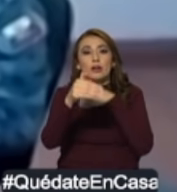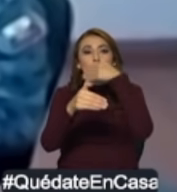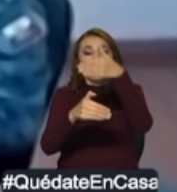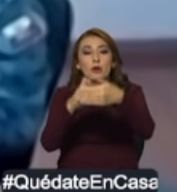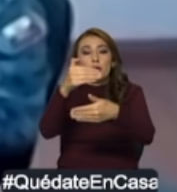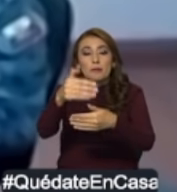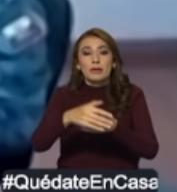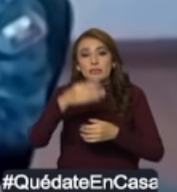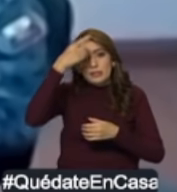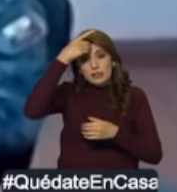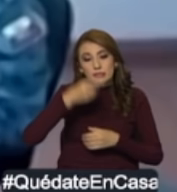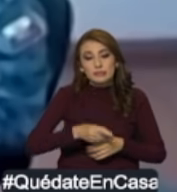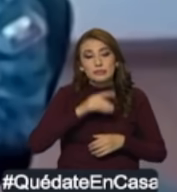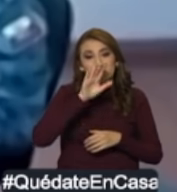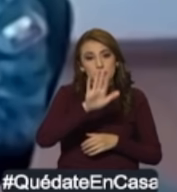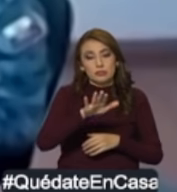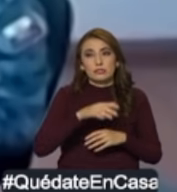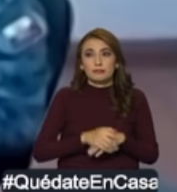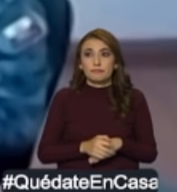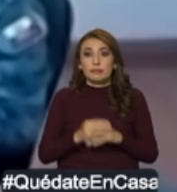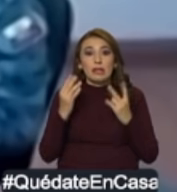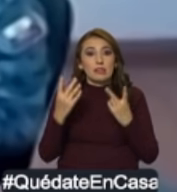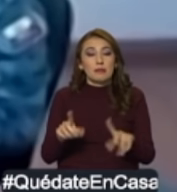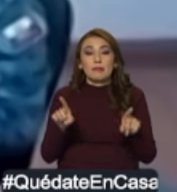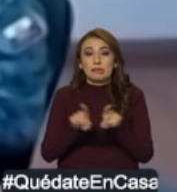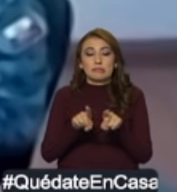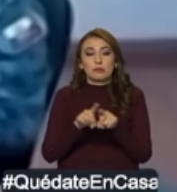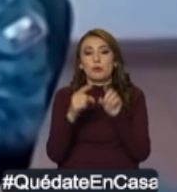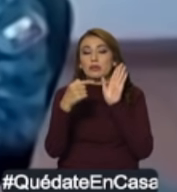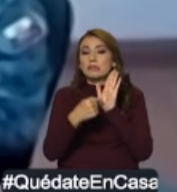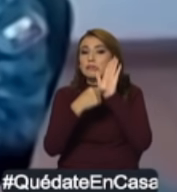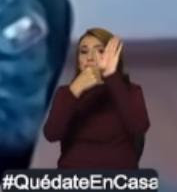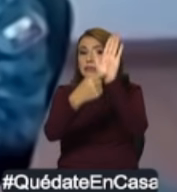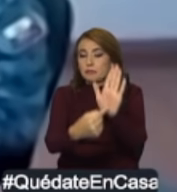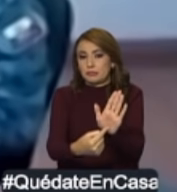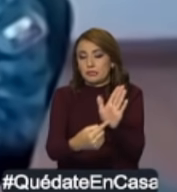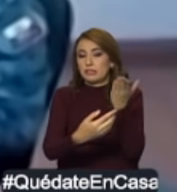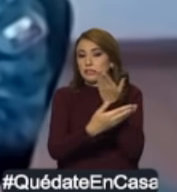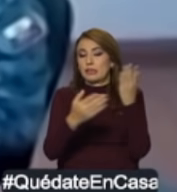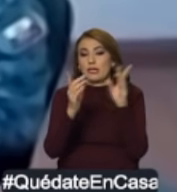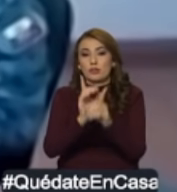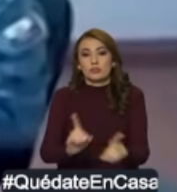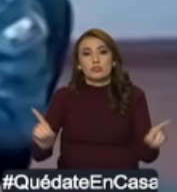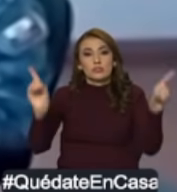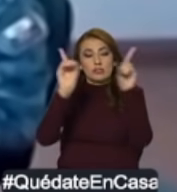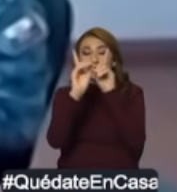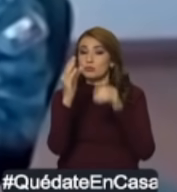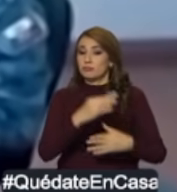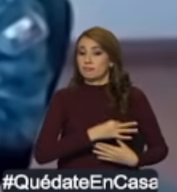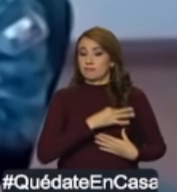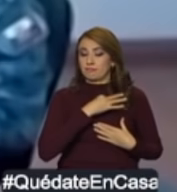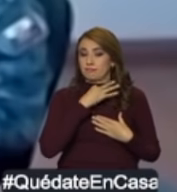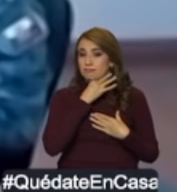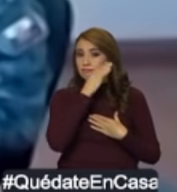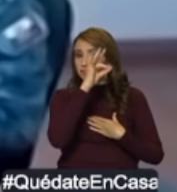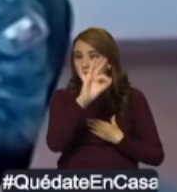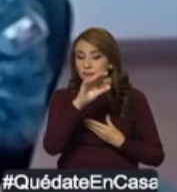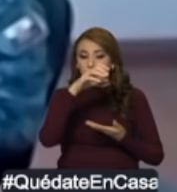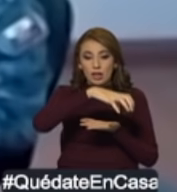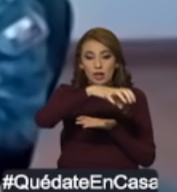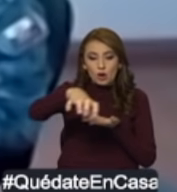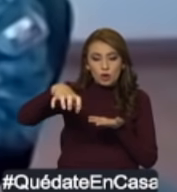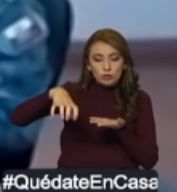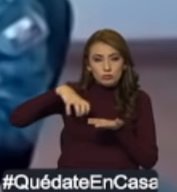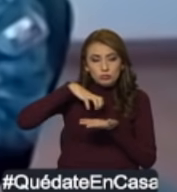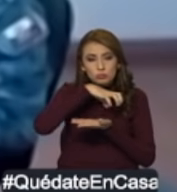decisiones, presentar los resultados de los escenarios de dispersión del COVID-19 a nivel de cantones de Ecuador, pero